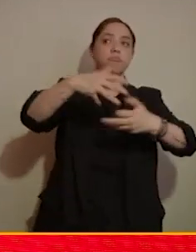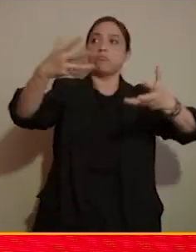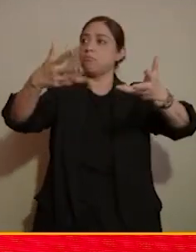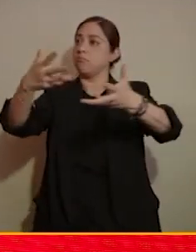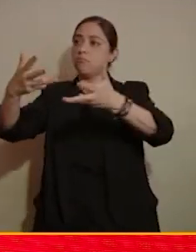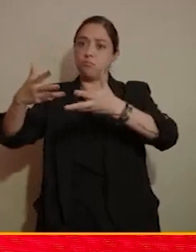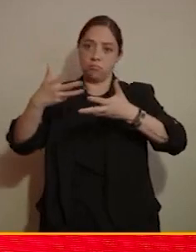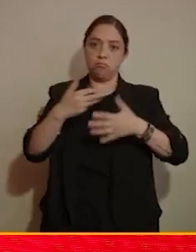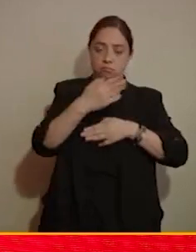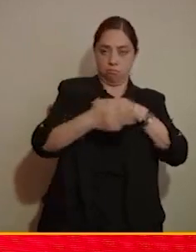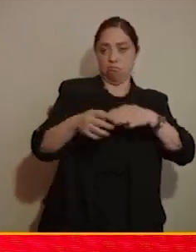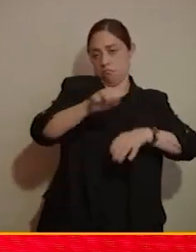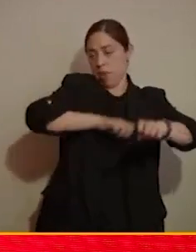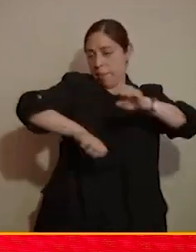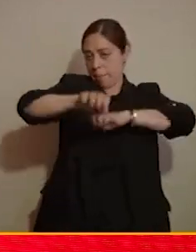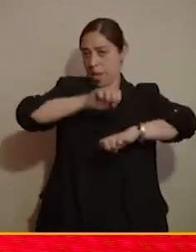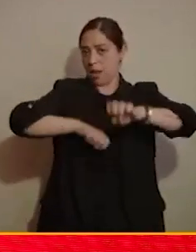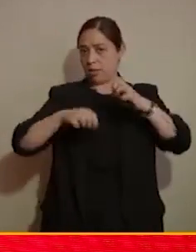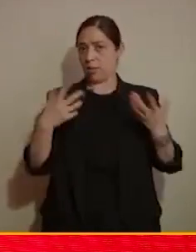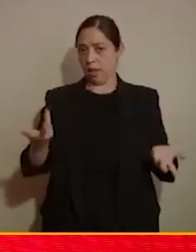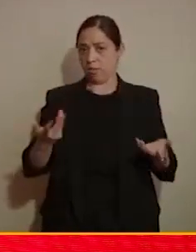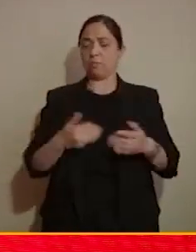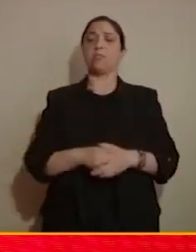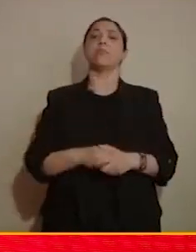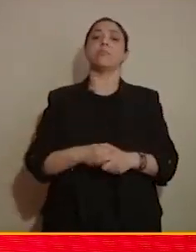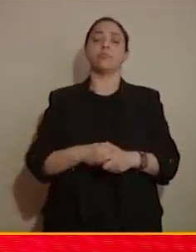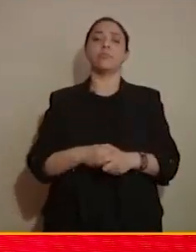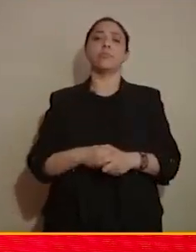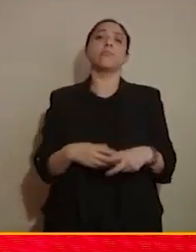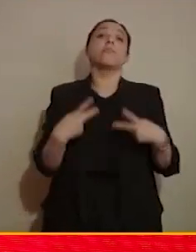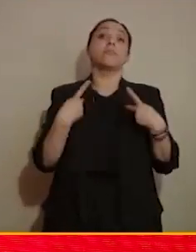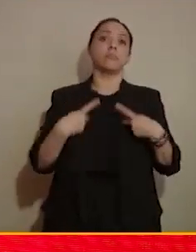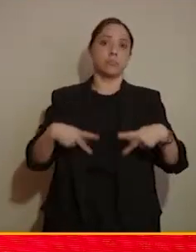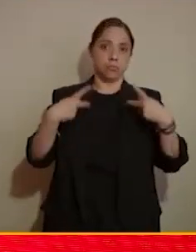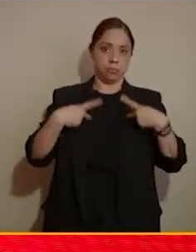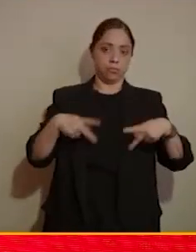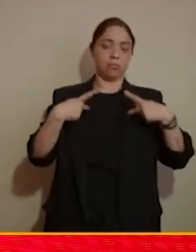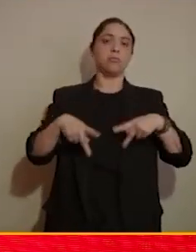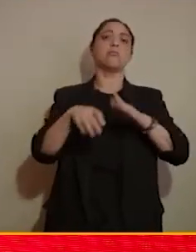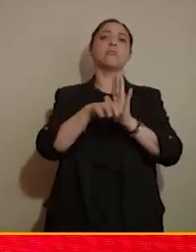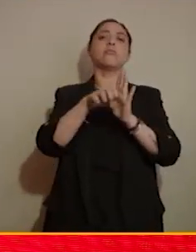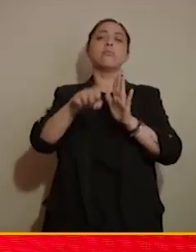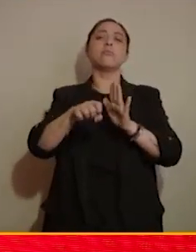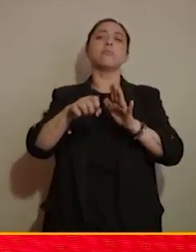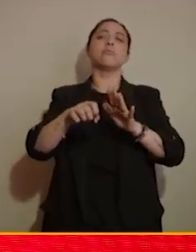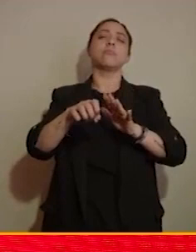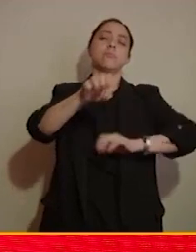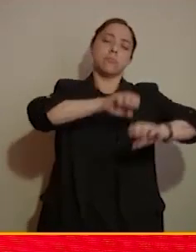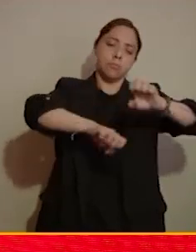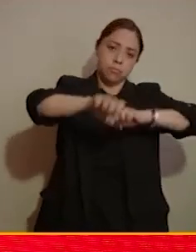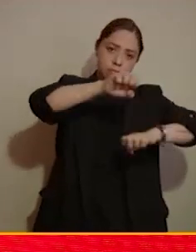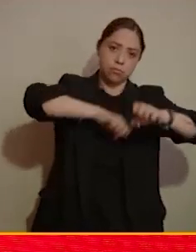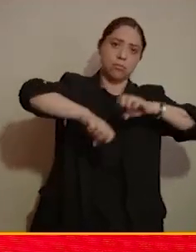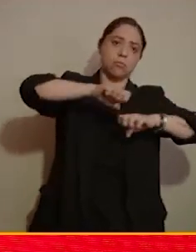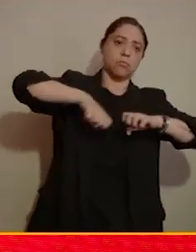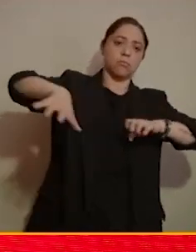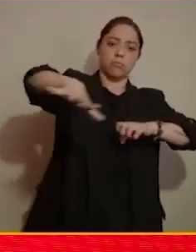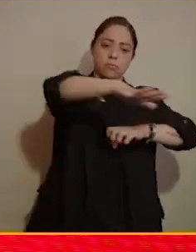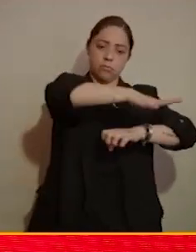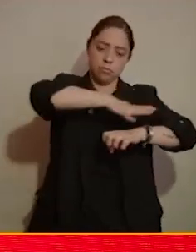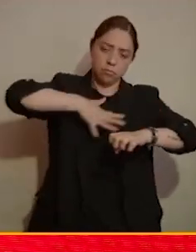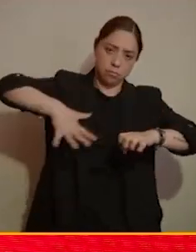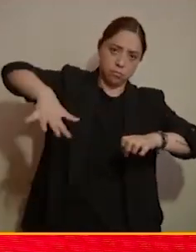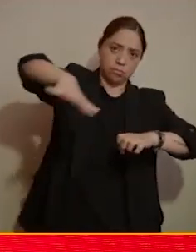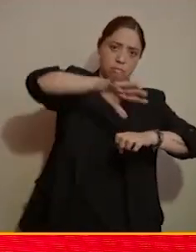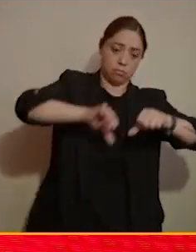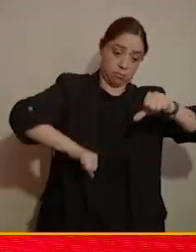de la empresa. Entonces, poblaciones que viven alrededor, poblaciones cuya actividad va a ser impactada